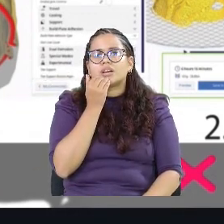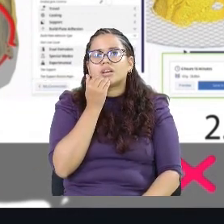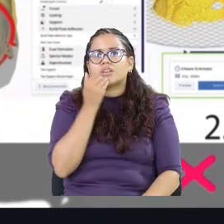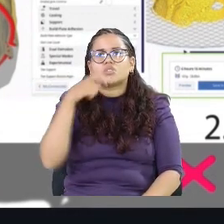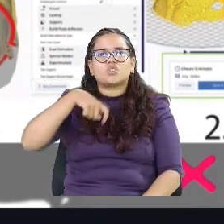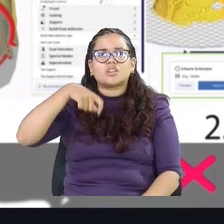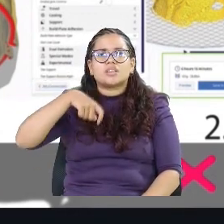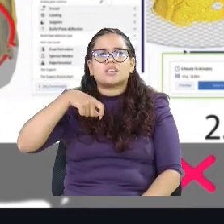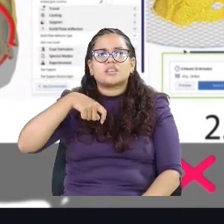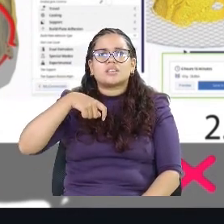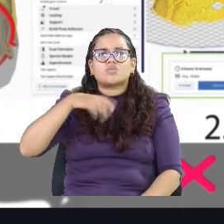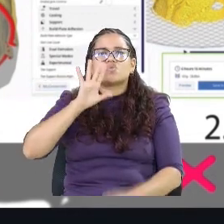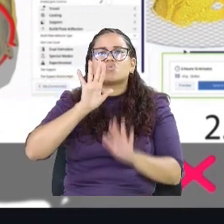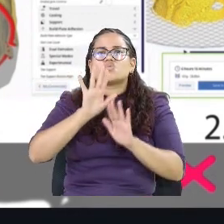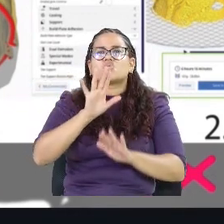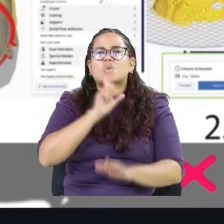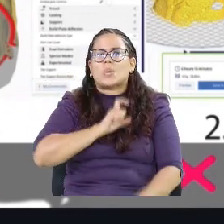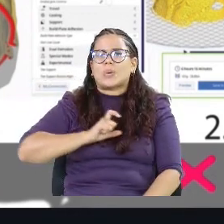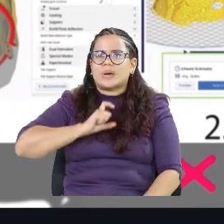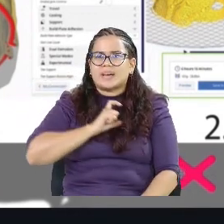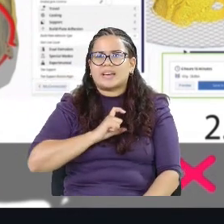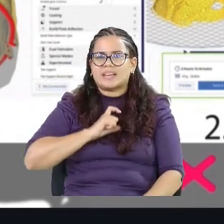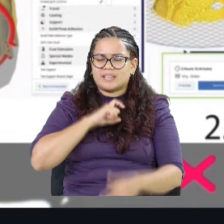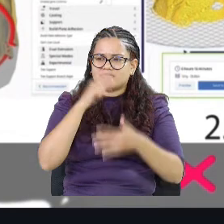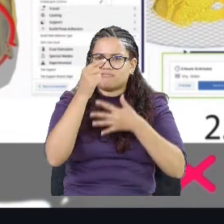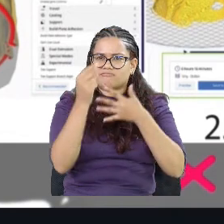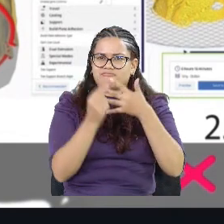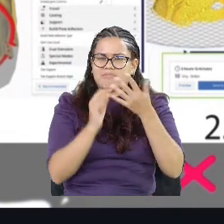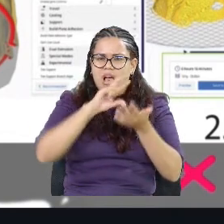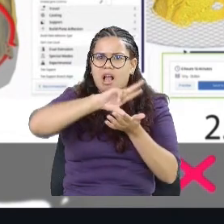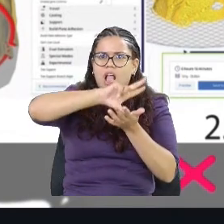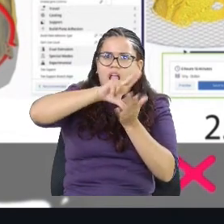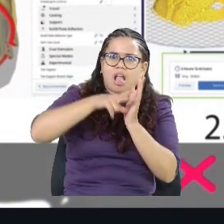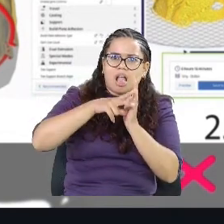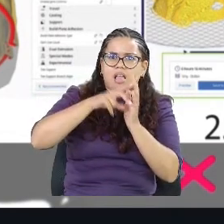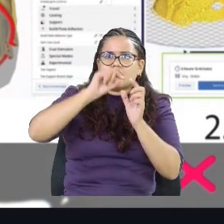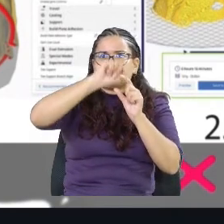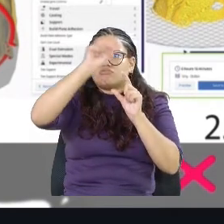eh, esas características geométricas que requieren